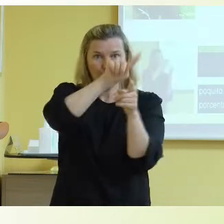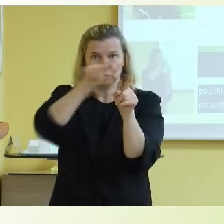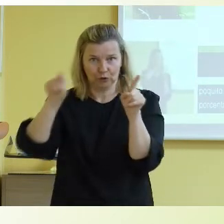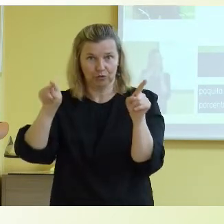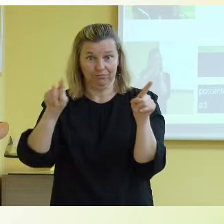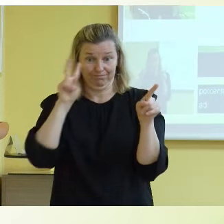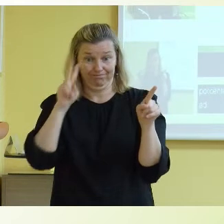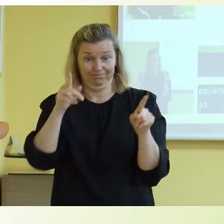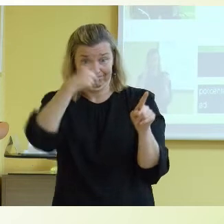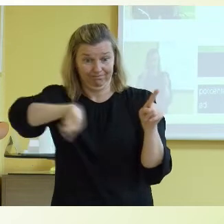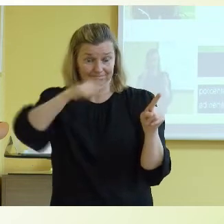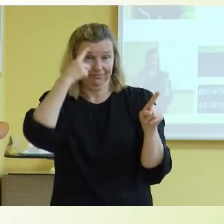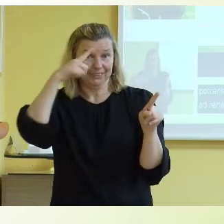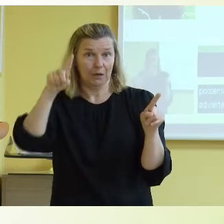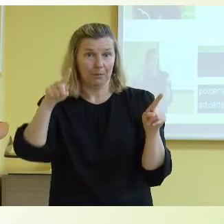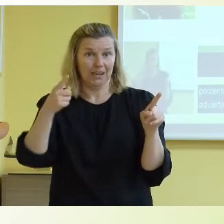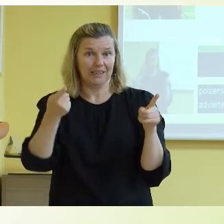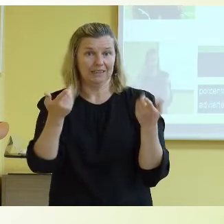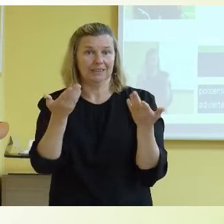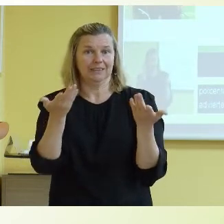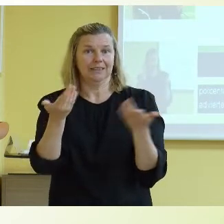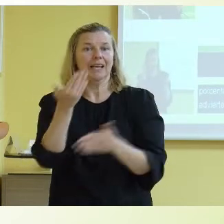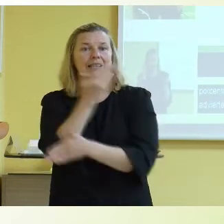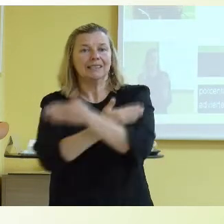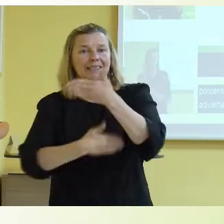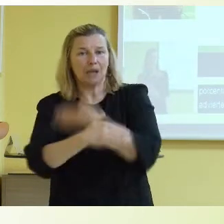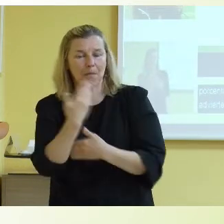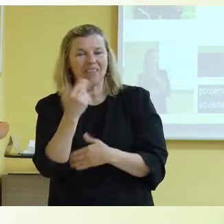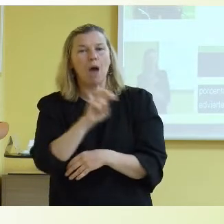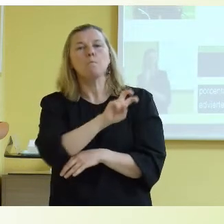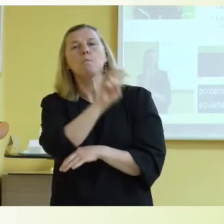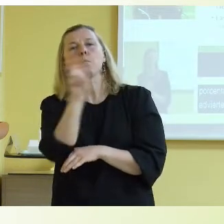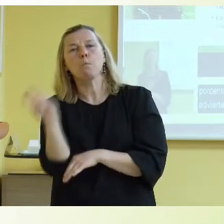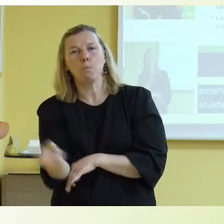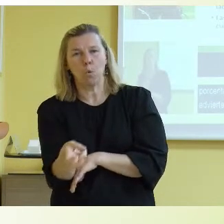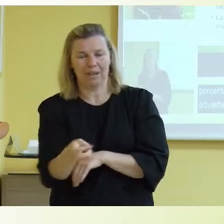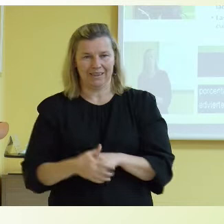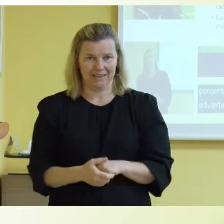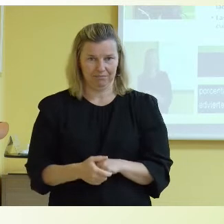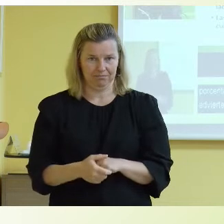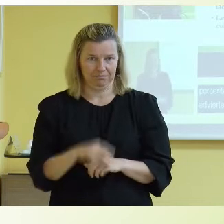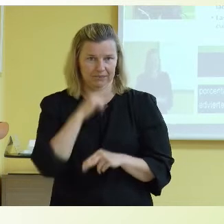de la discapacidad, o lo que algunos llaman polidiscapacidad o multidiscapacidad.